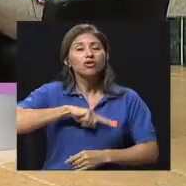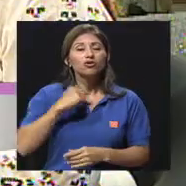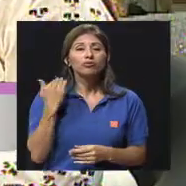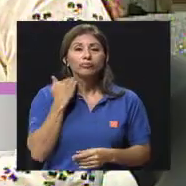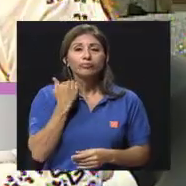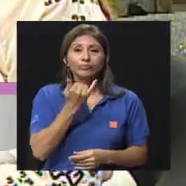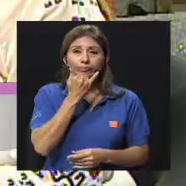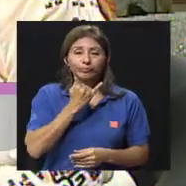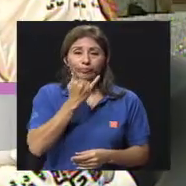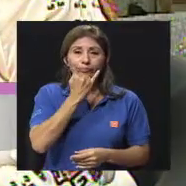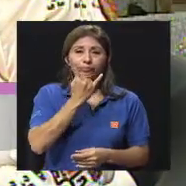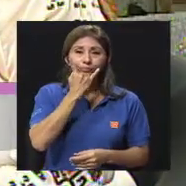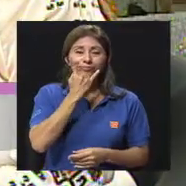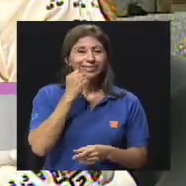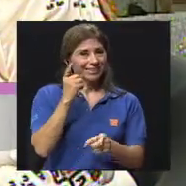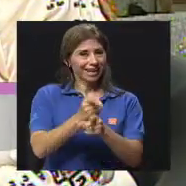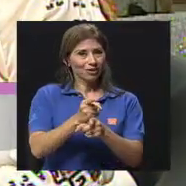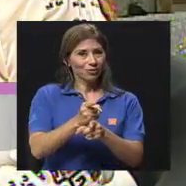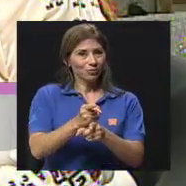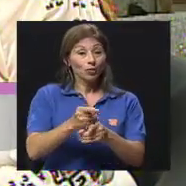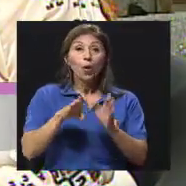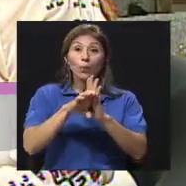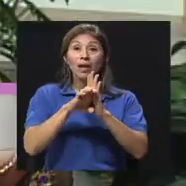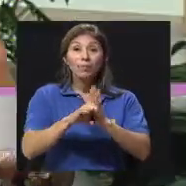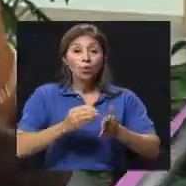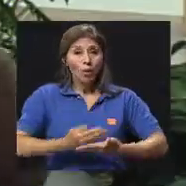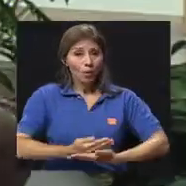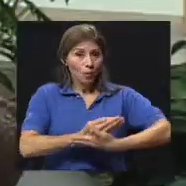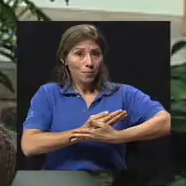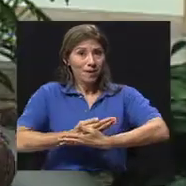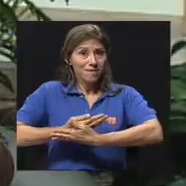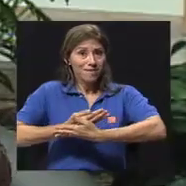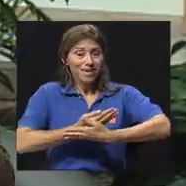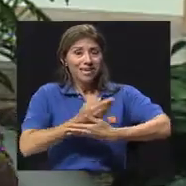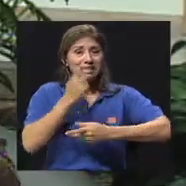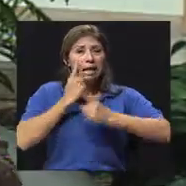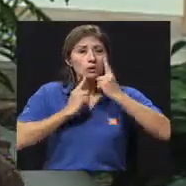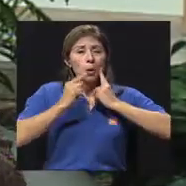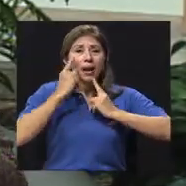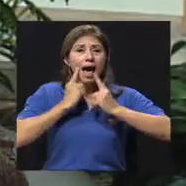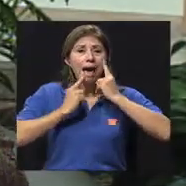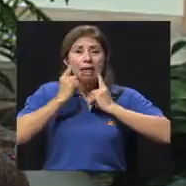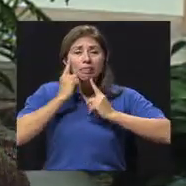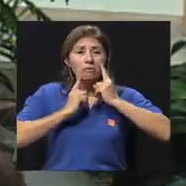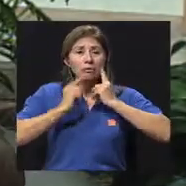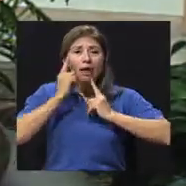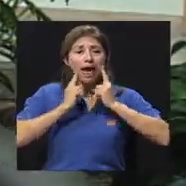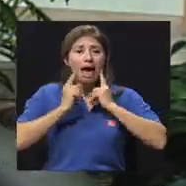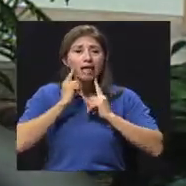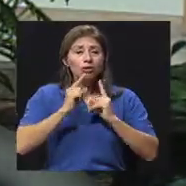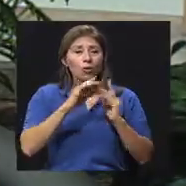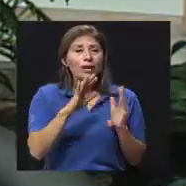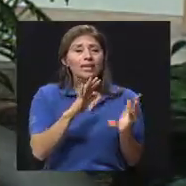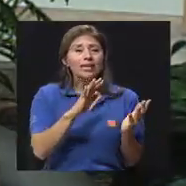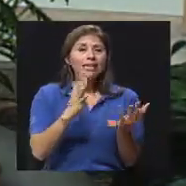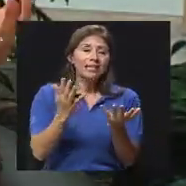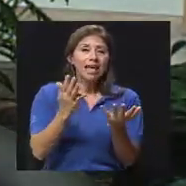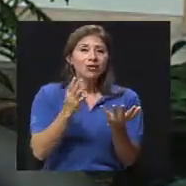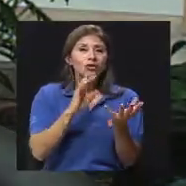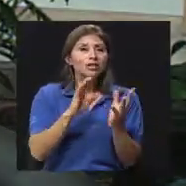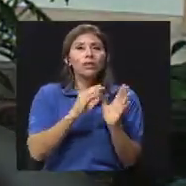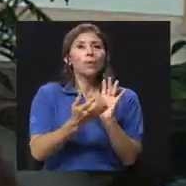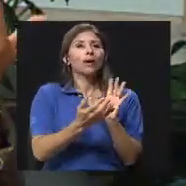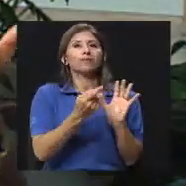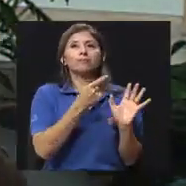¿verdad? Exacto. O cuando el bebé, por ejemplo, está llorando y se lo ponen para acá, el bebé no está viendo nada. hay que darle vuelta al bebé y ponerlo